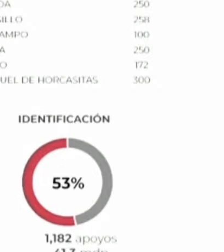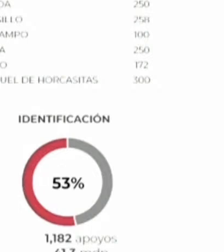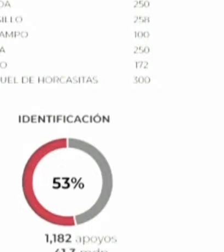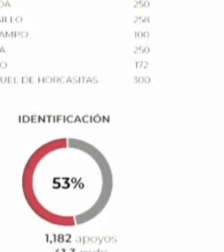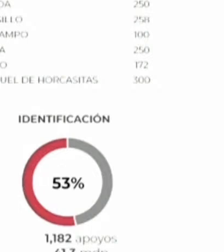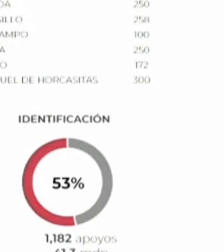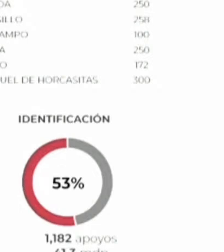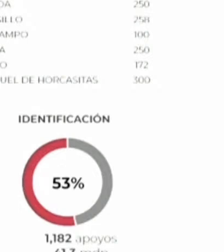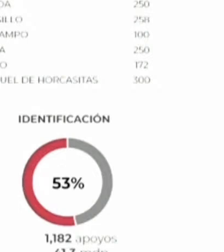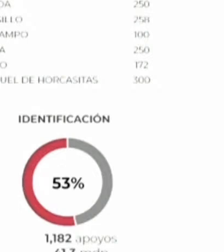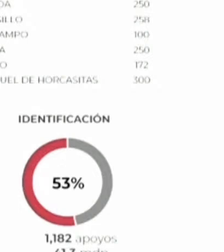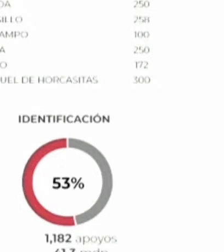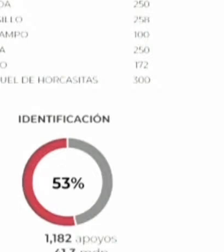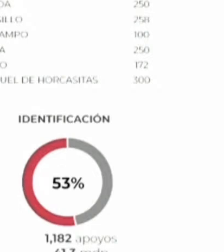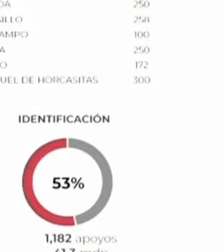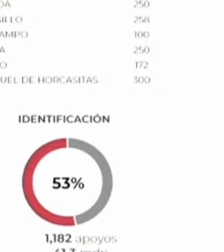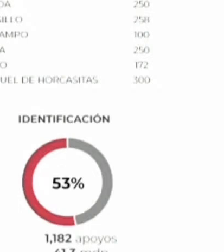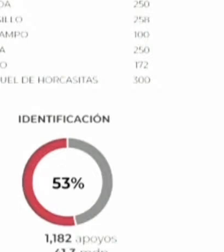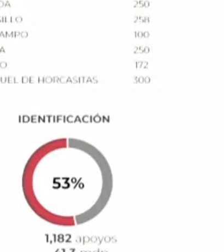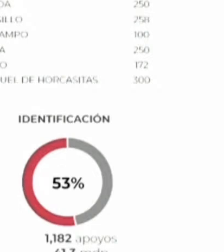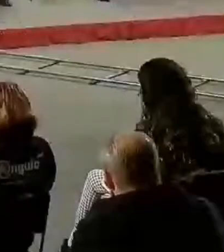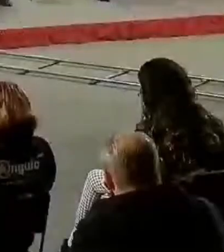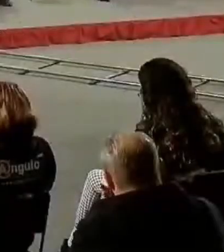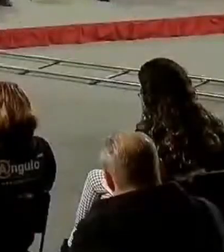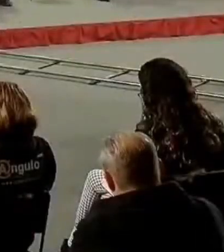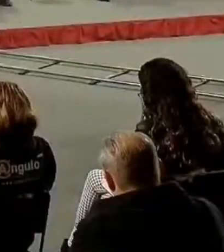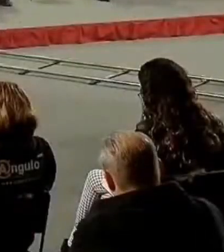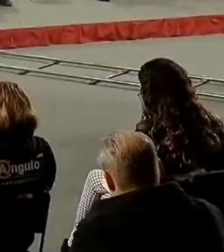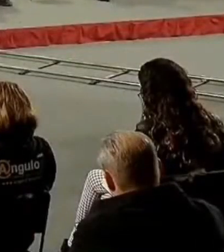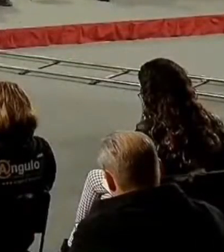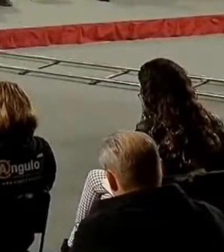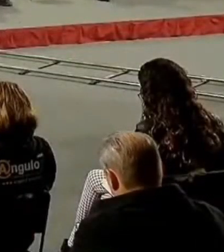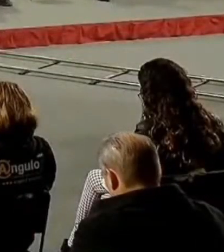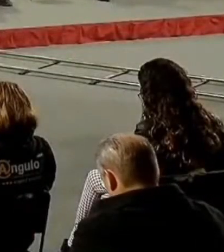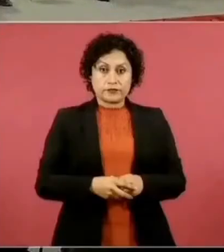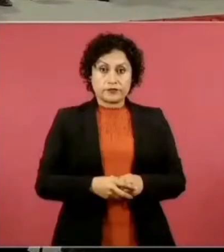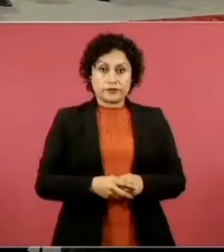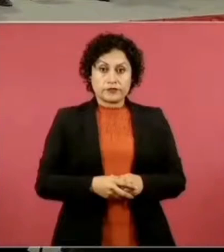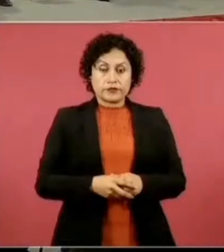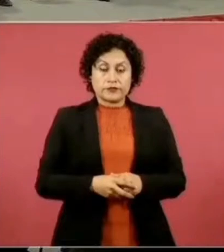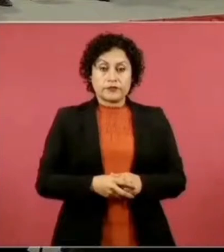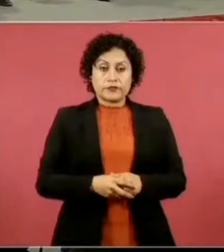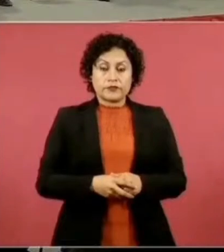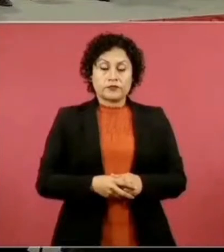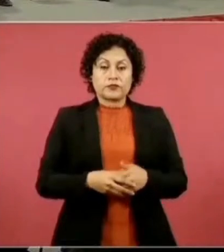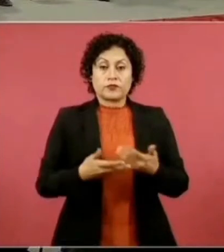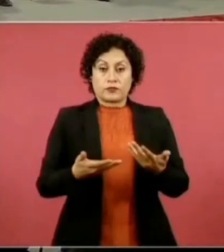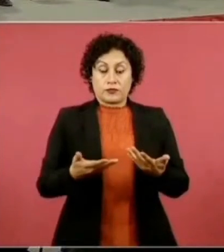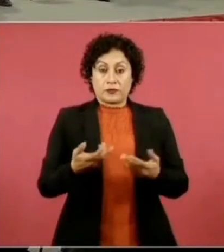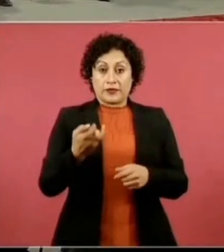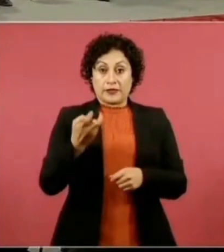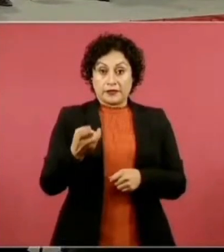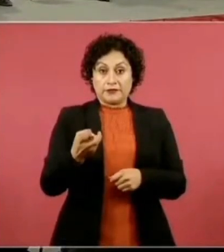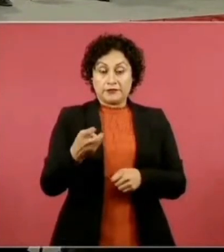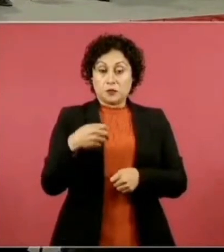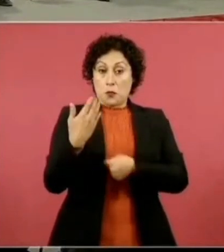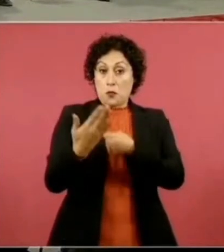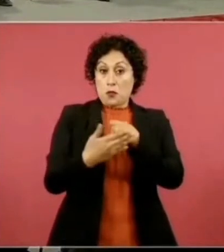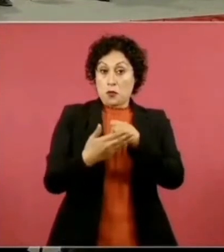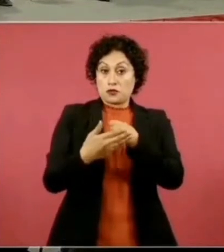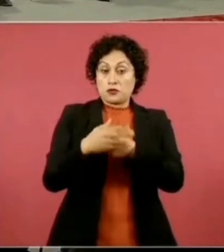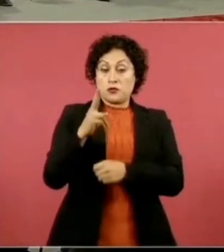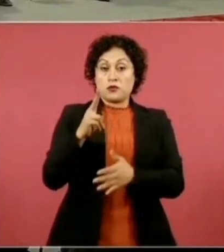atendiendo de una manera muy importante a estas comunidades. Ya prácticamente también para 2024,